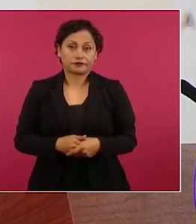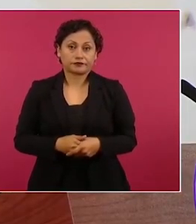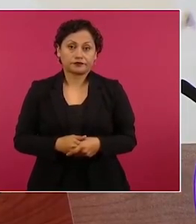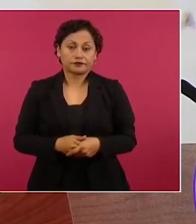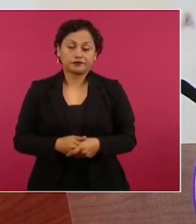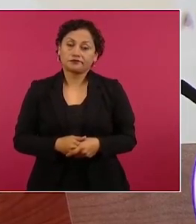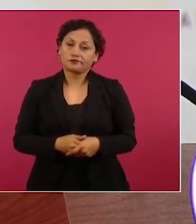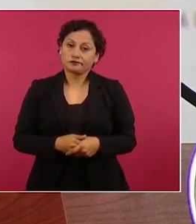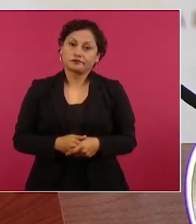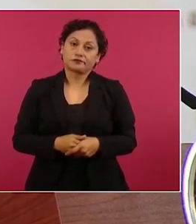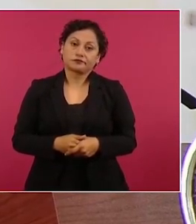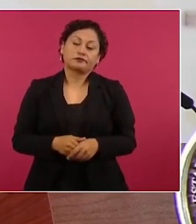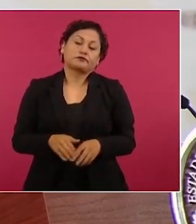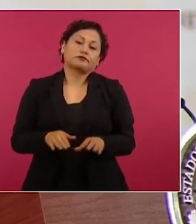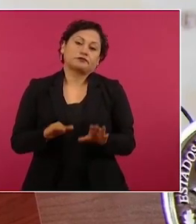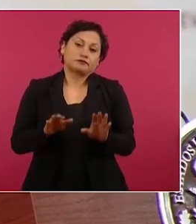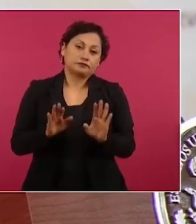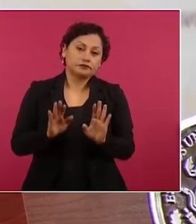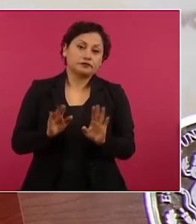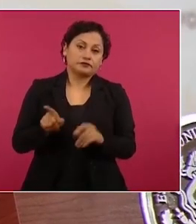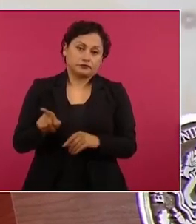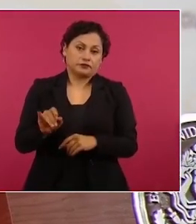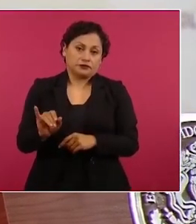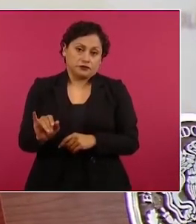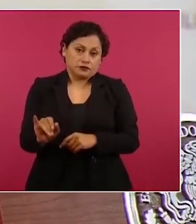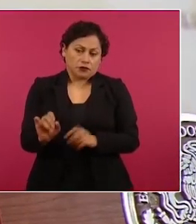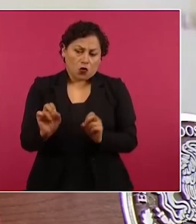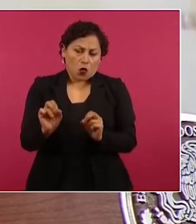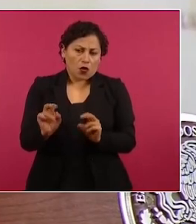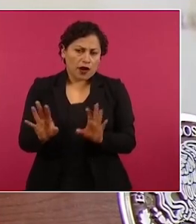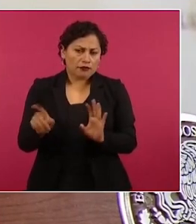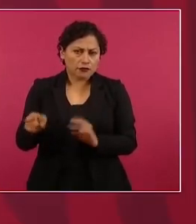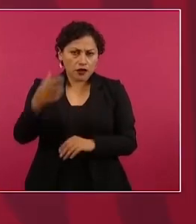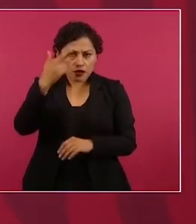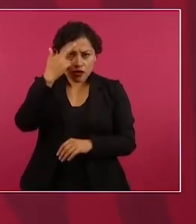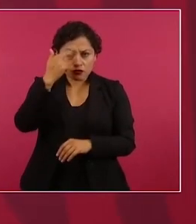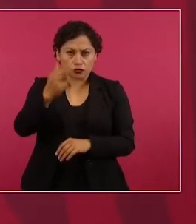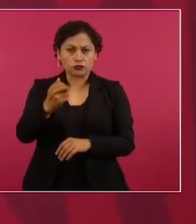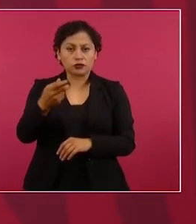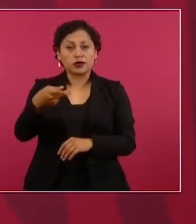Sí, nada más que esto no es un asunto nada más jurídico.